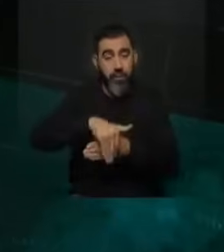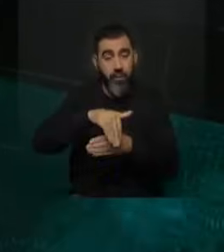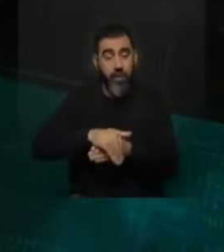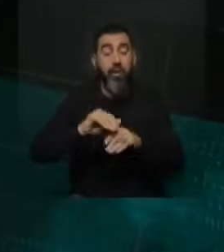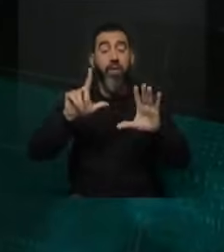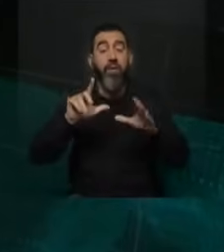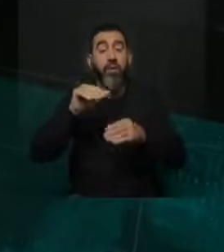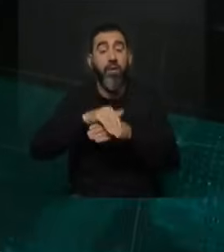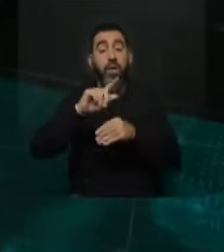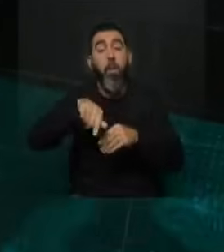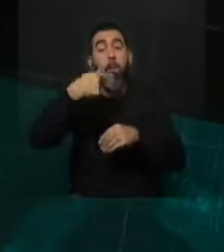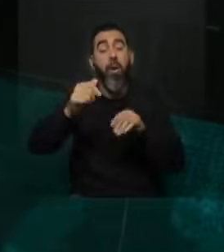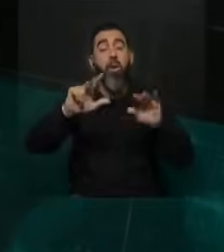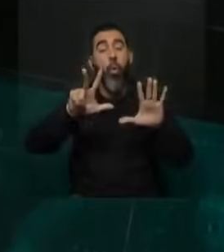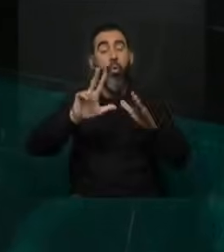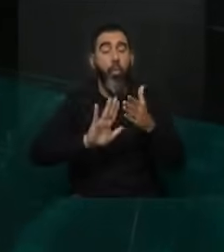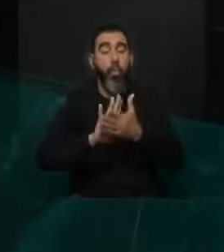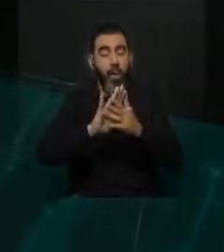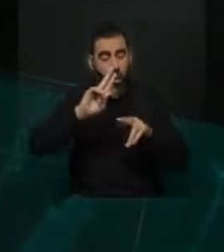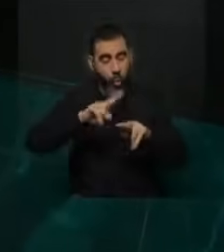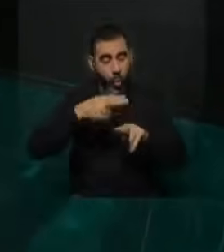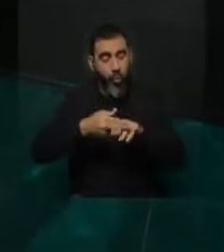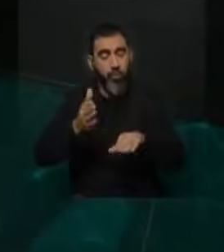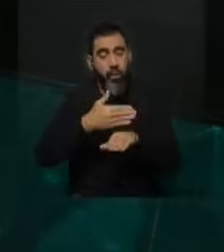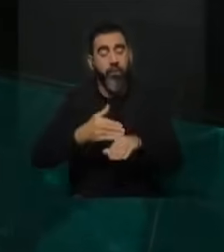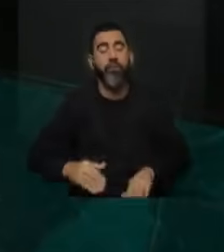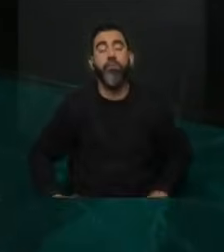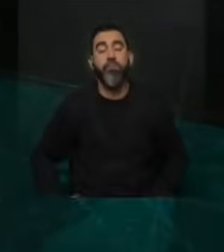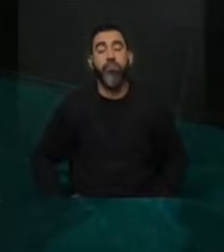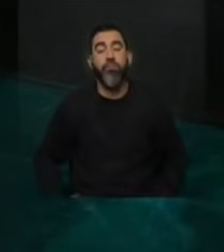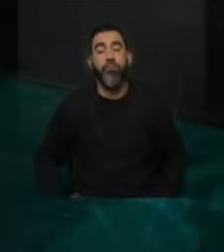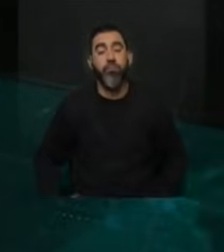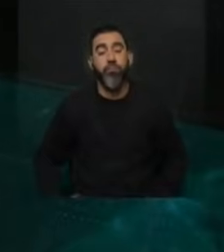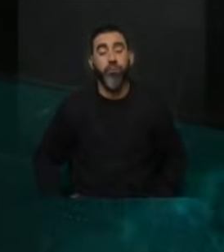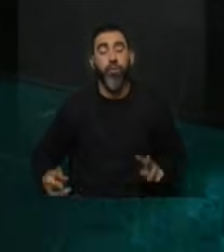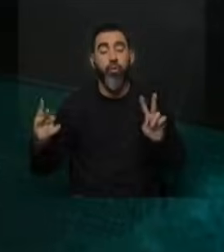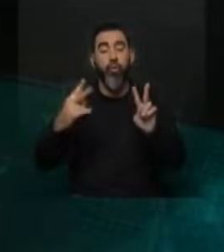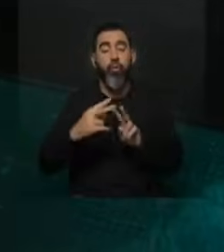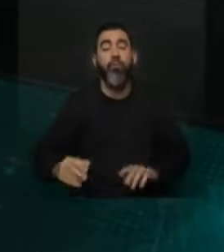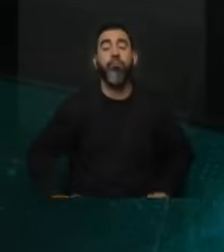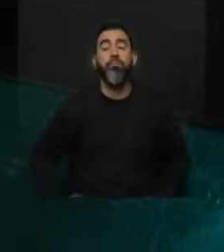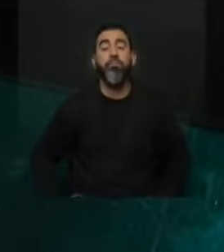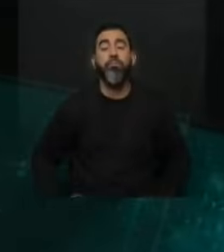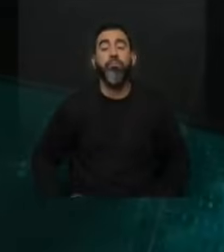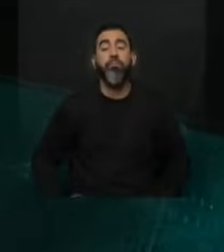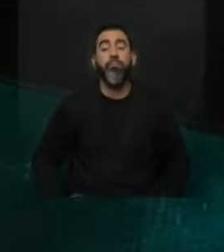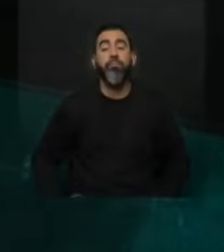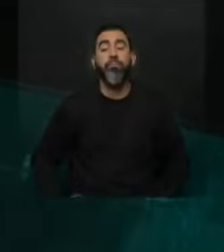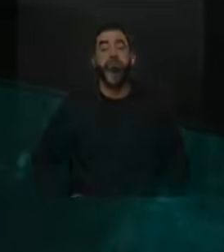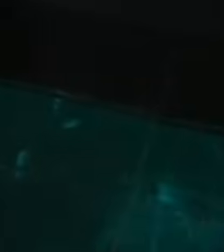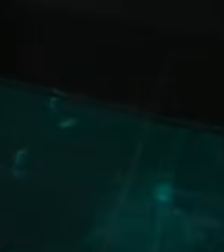13:30 y nosotros volvemos con el gusto de siempre mañana bien tempranito a las 8 en punto aquí en tv ciudad chao chao que pasen